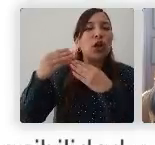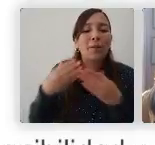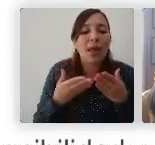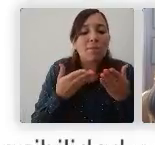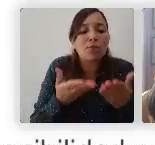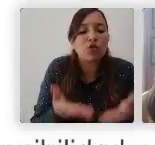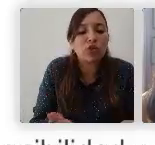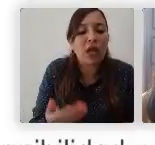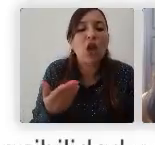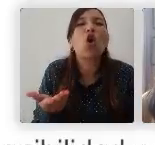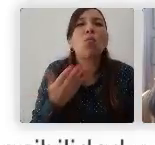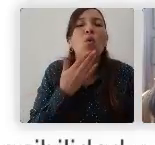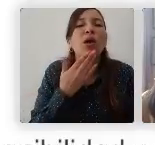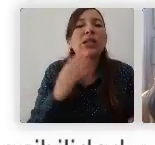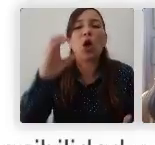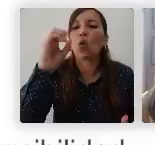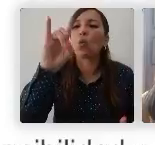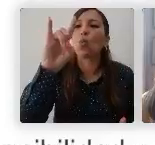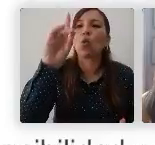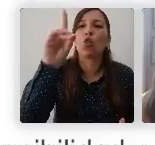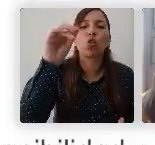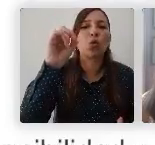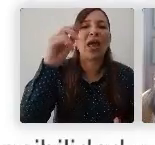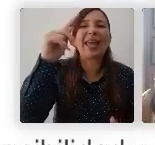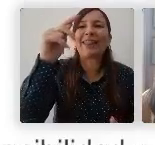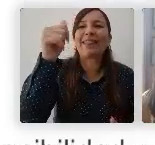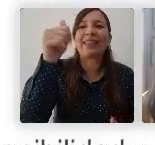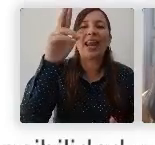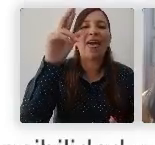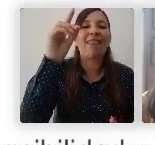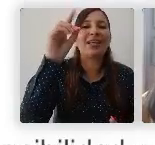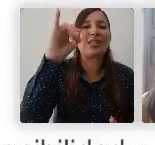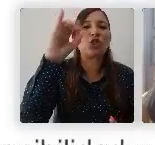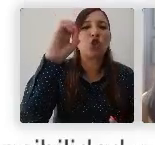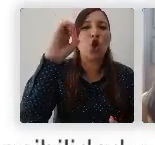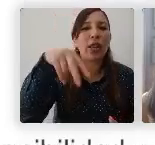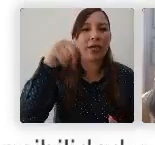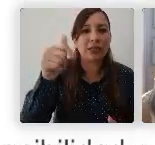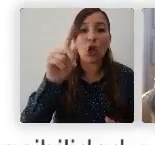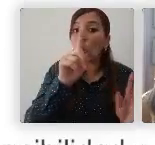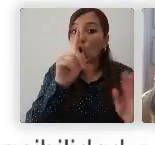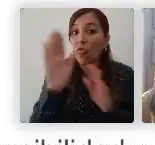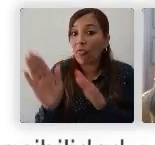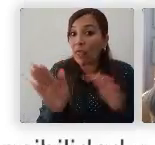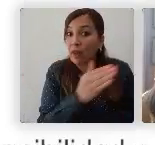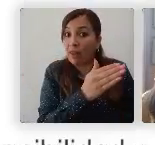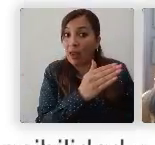nuestras culturas cómo son nuestras tradiciones pero al mismo tiempo no dejar de lado los bio cuidados